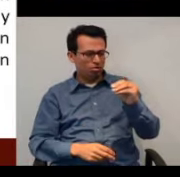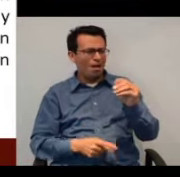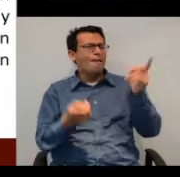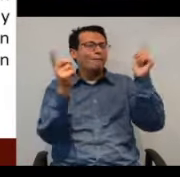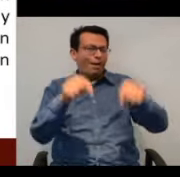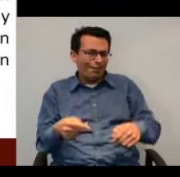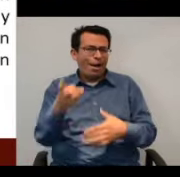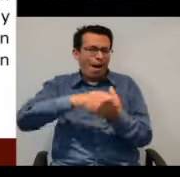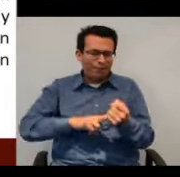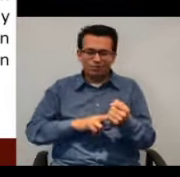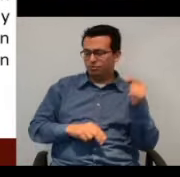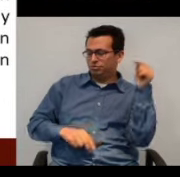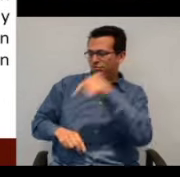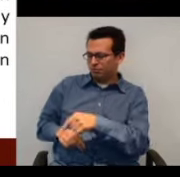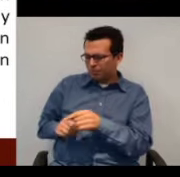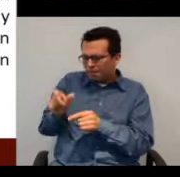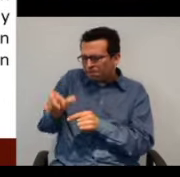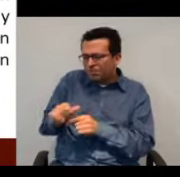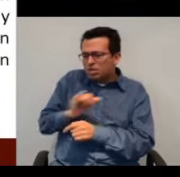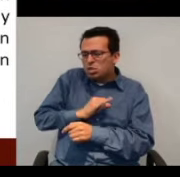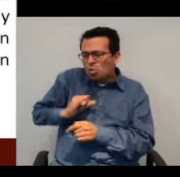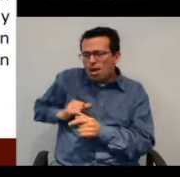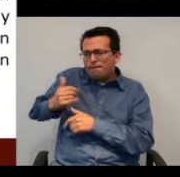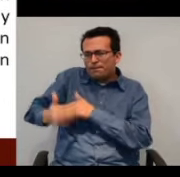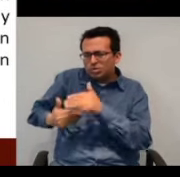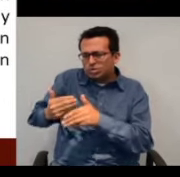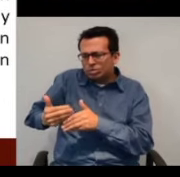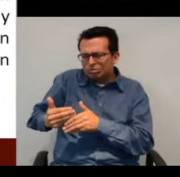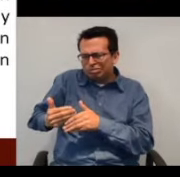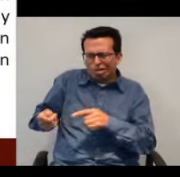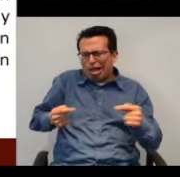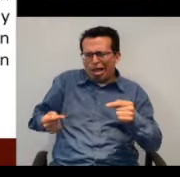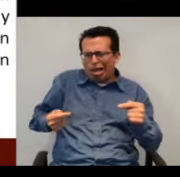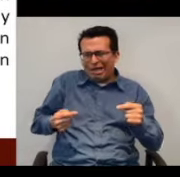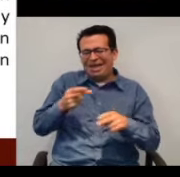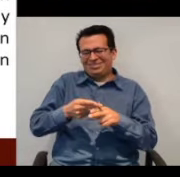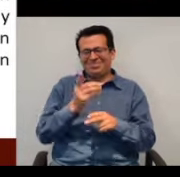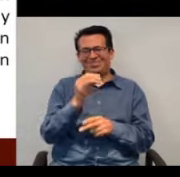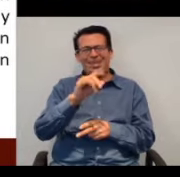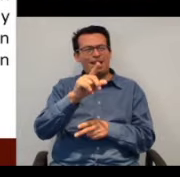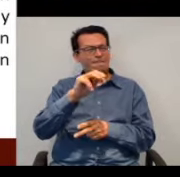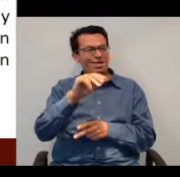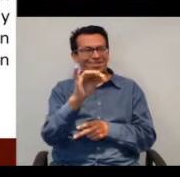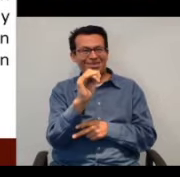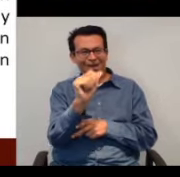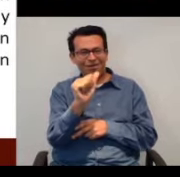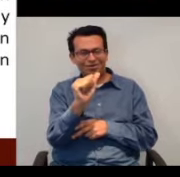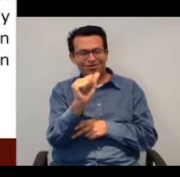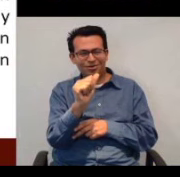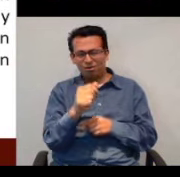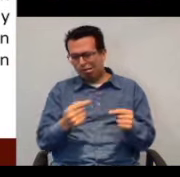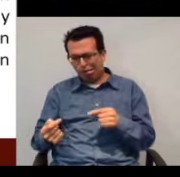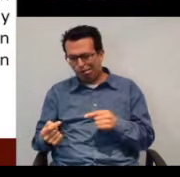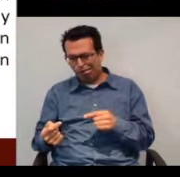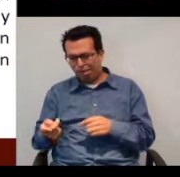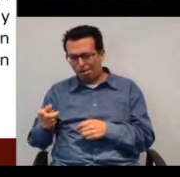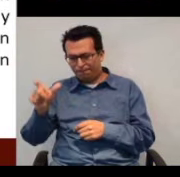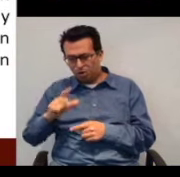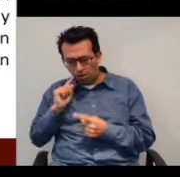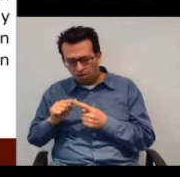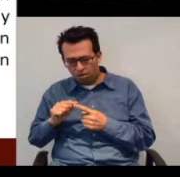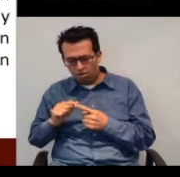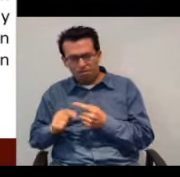las necesidades de aprendizaje individuales de esas y esos estudiantes. Esa naturaleza dilemática que es muy difícil de